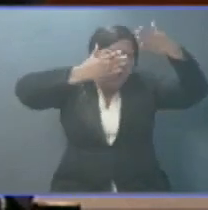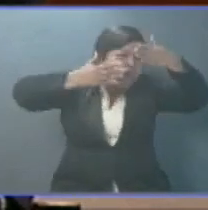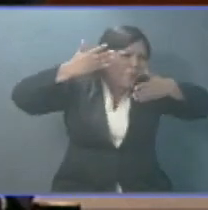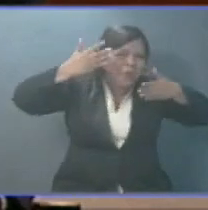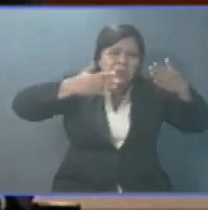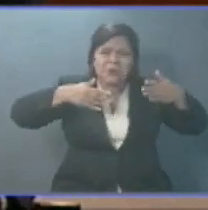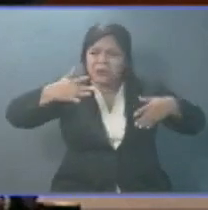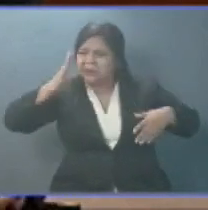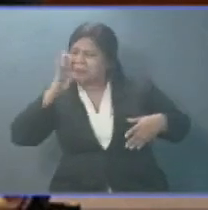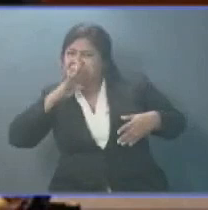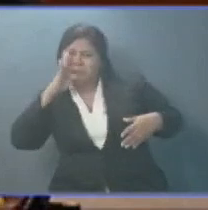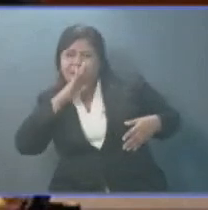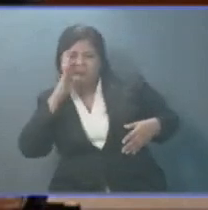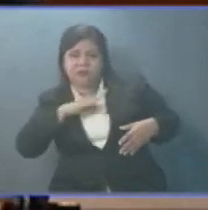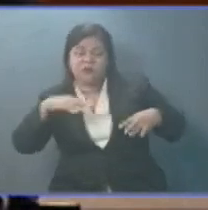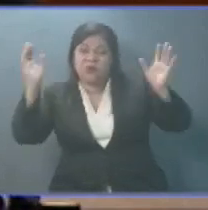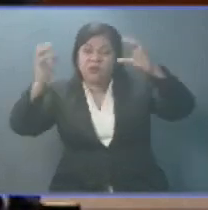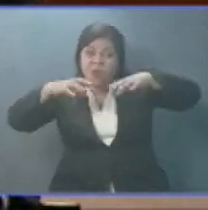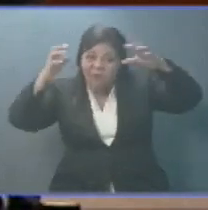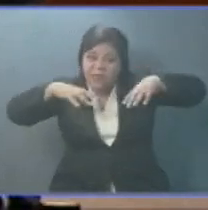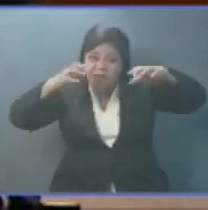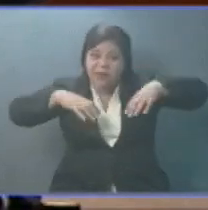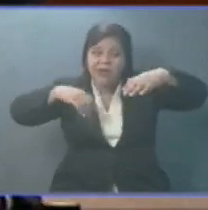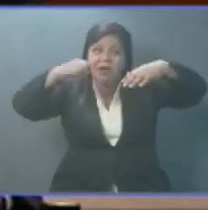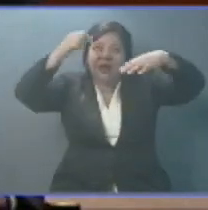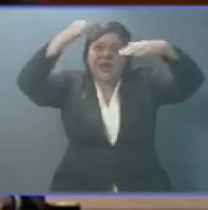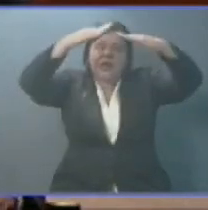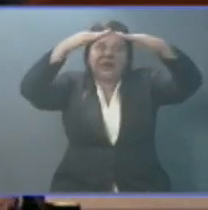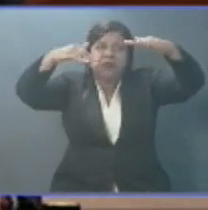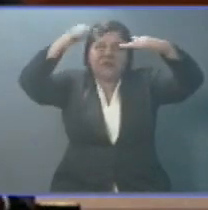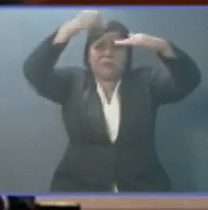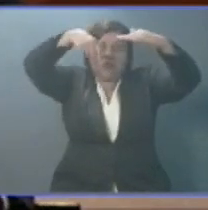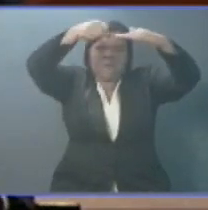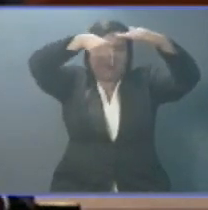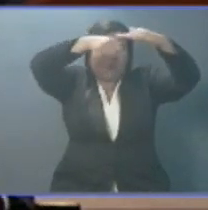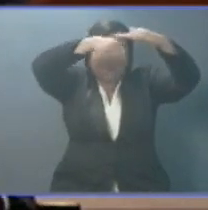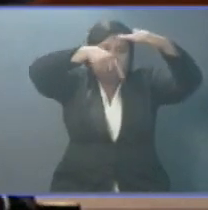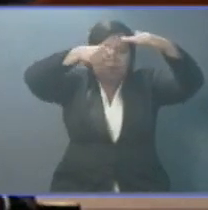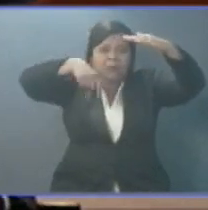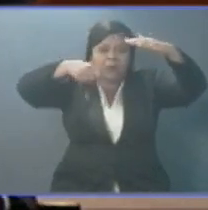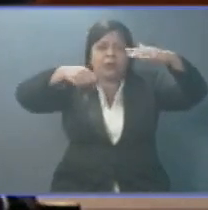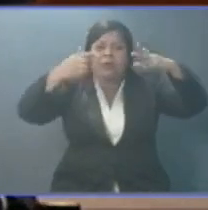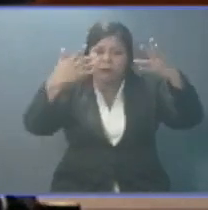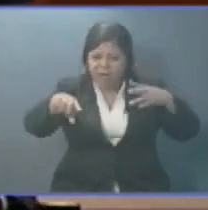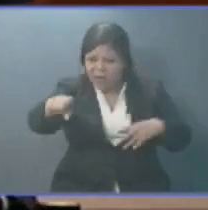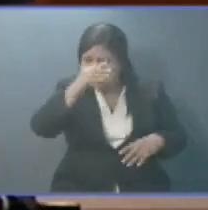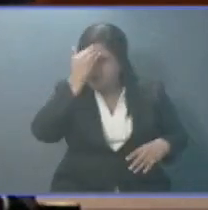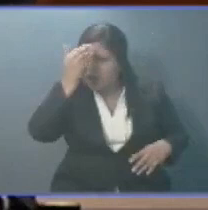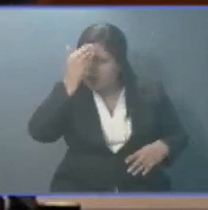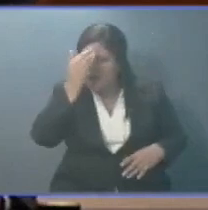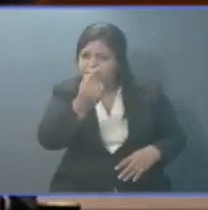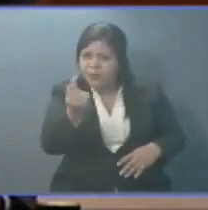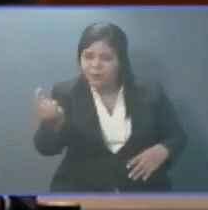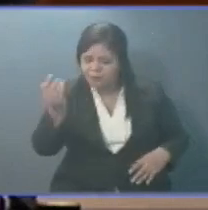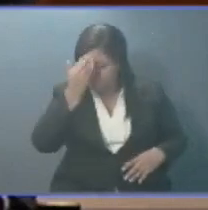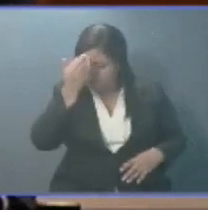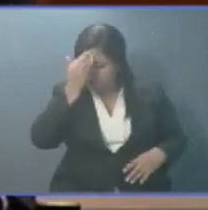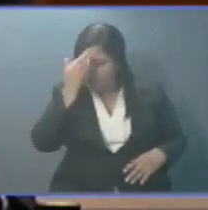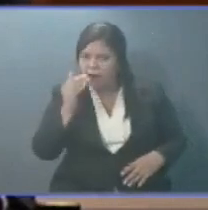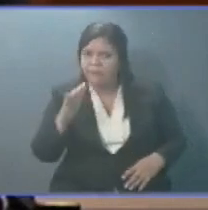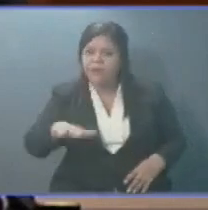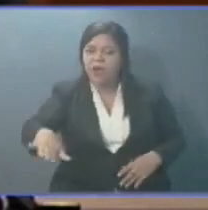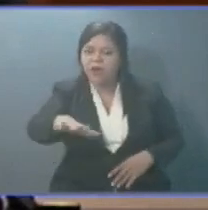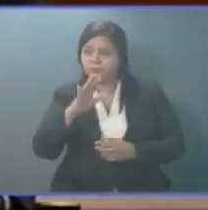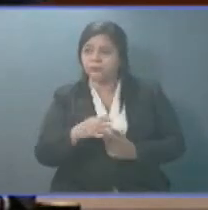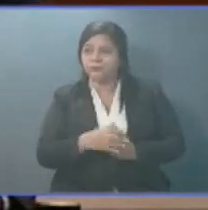pestilentes y cuando llovía e incluso habían filtraciones y esto la población lo conoce la población son los usuarios de estas áreas que se encontraban en